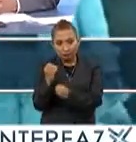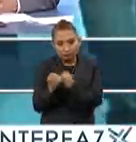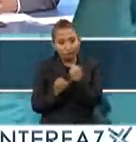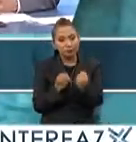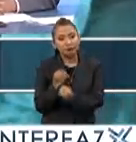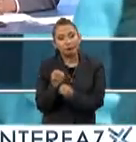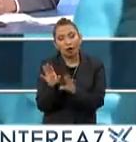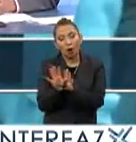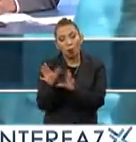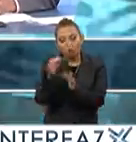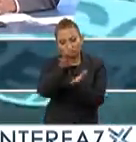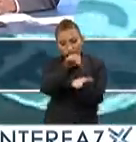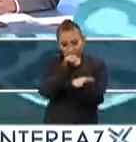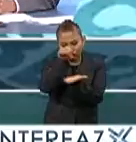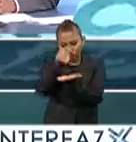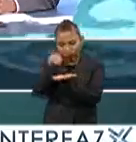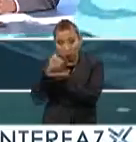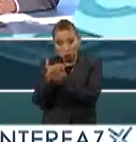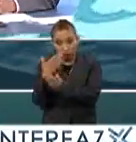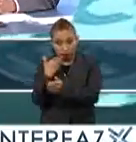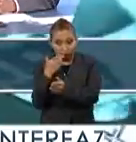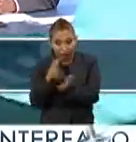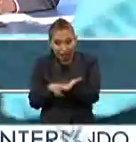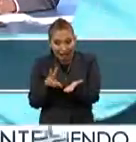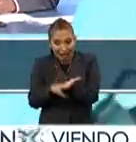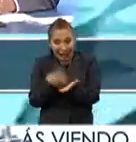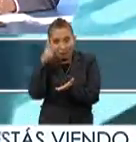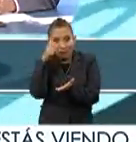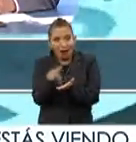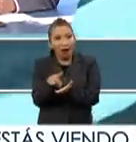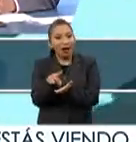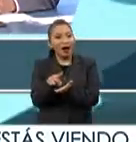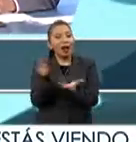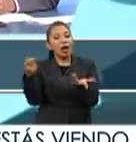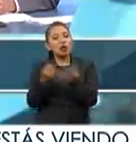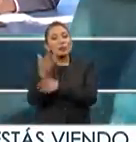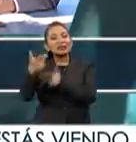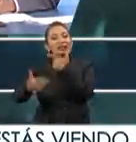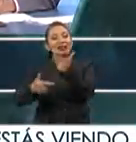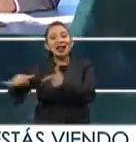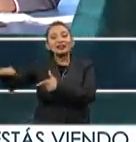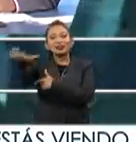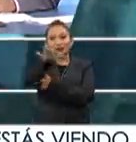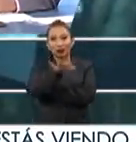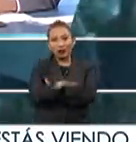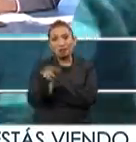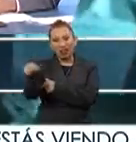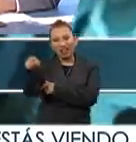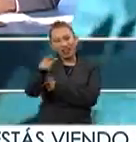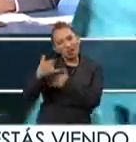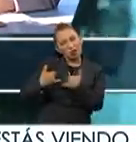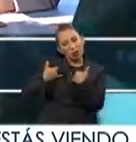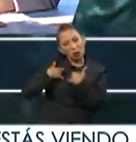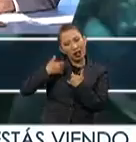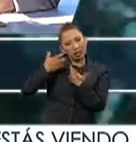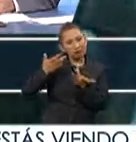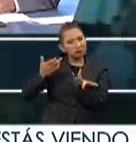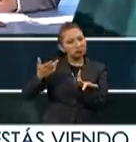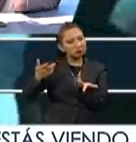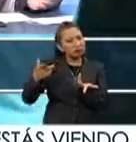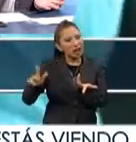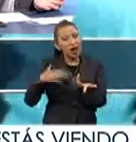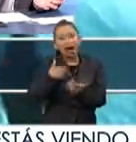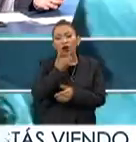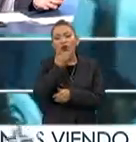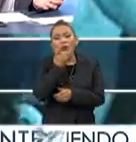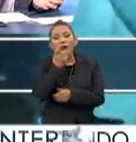algo, compendio muy oportuno para, sobre todo, las nuevas generaciones, porque nuestra generación, Javier,